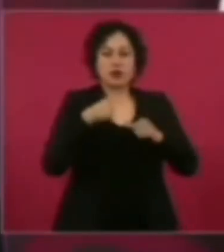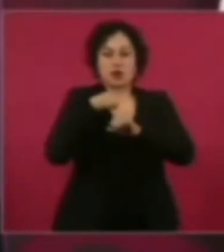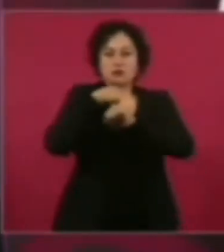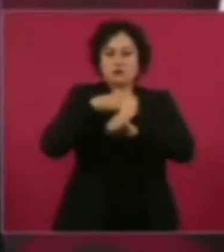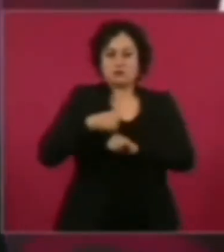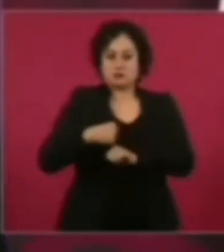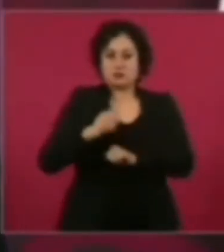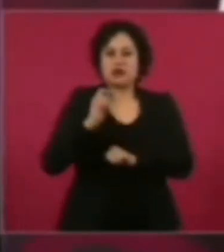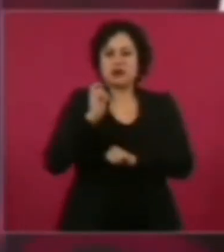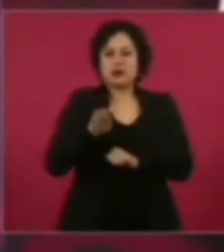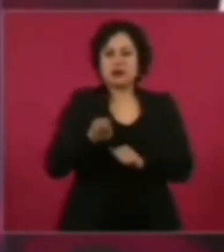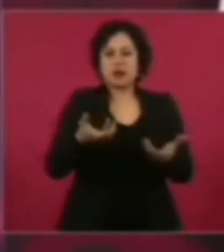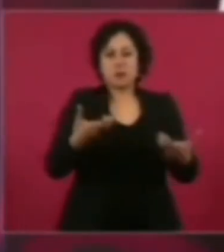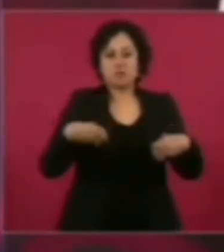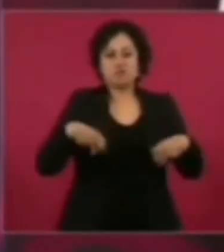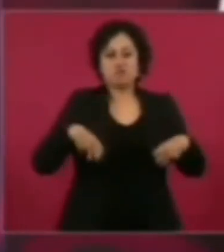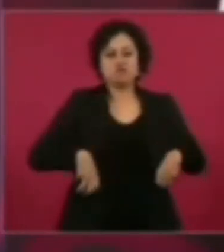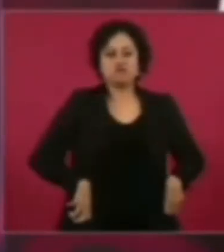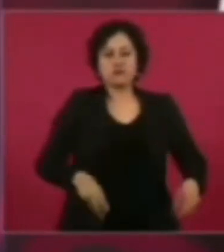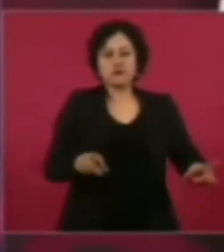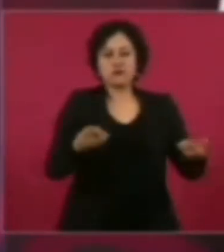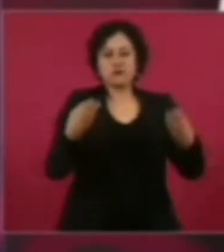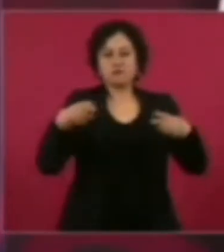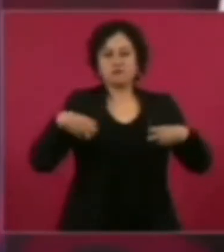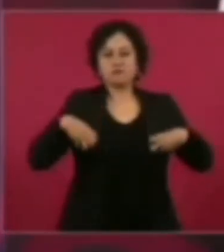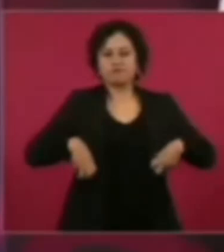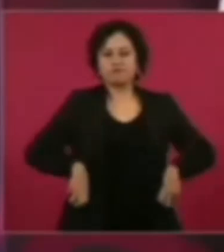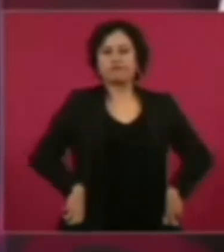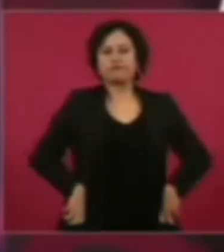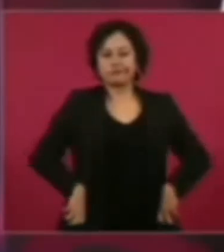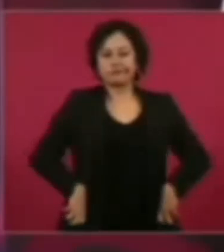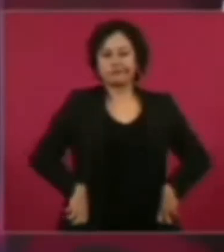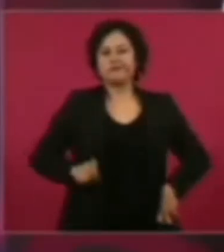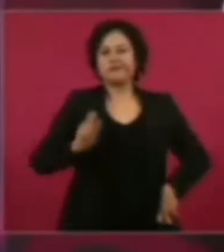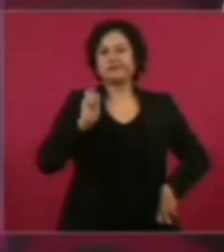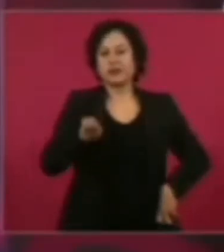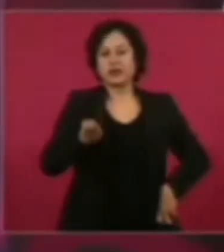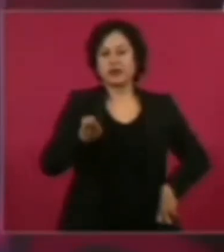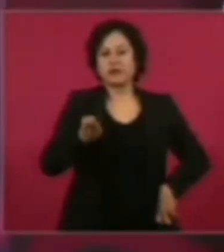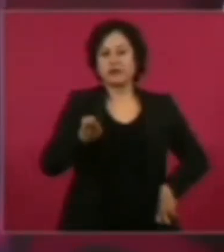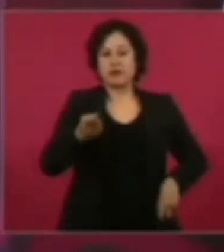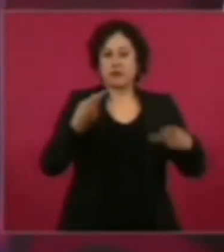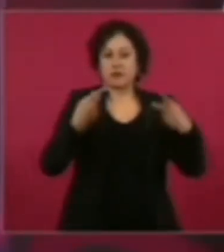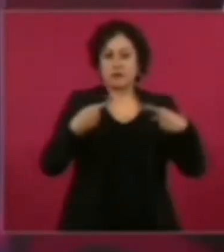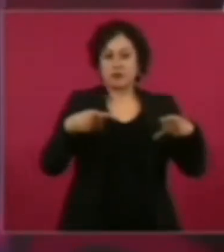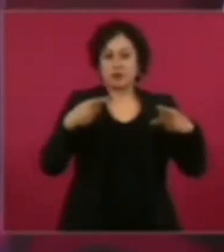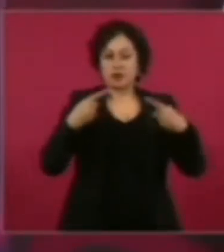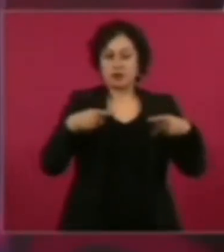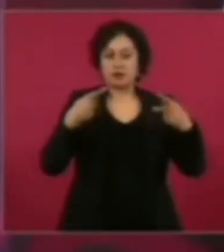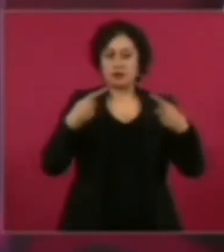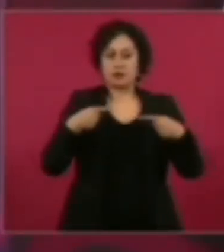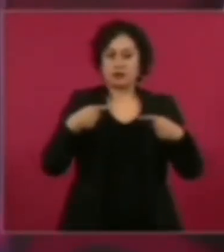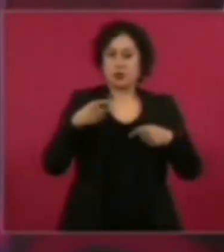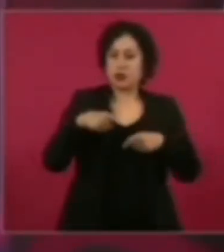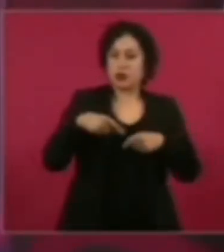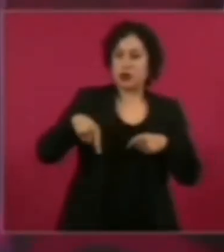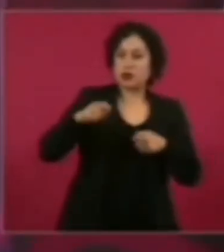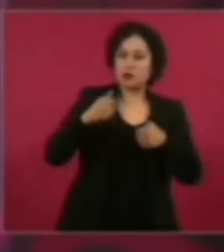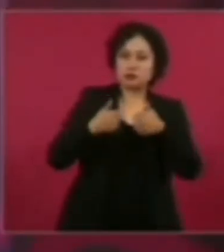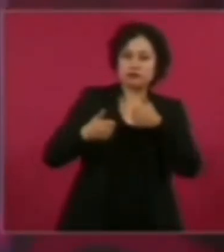robar en recompensa los oligarcas le permitían